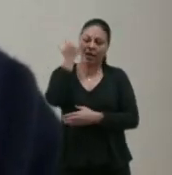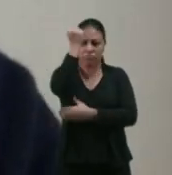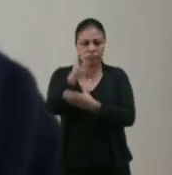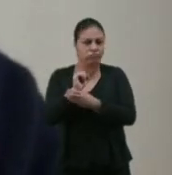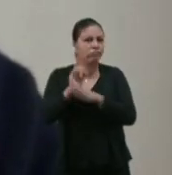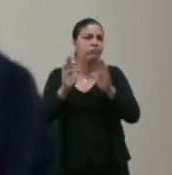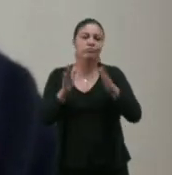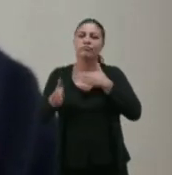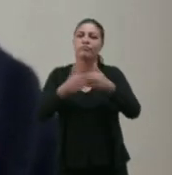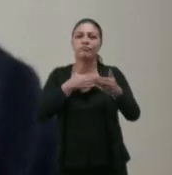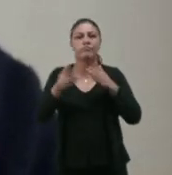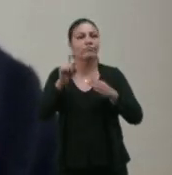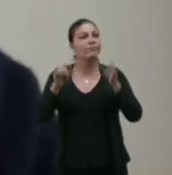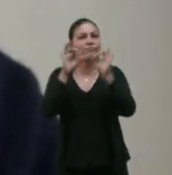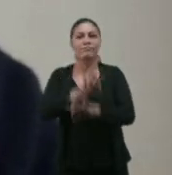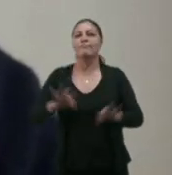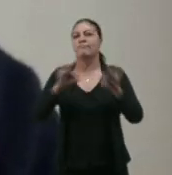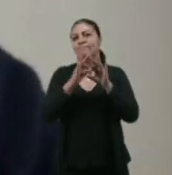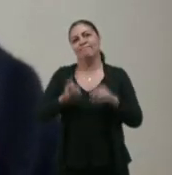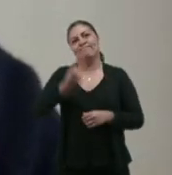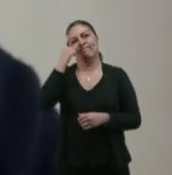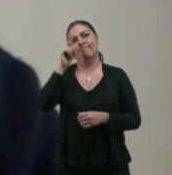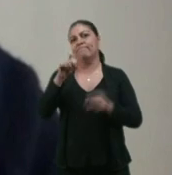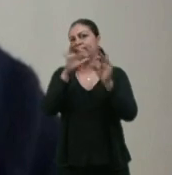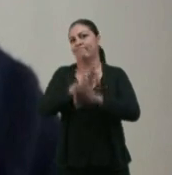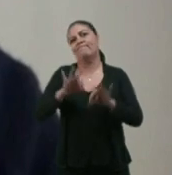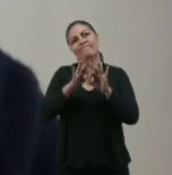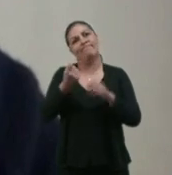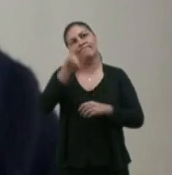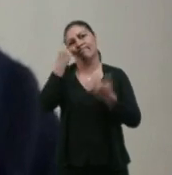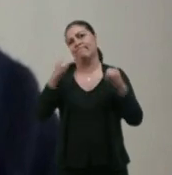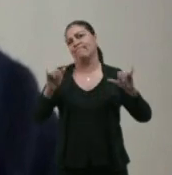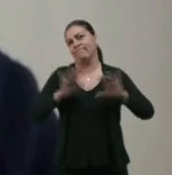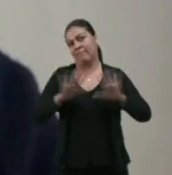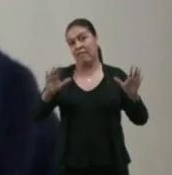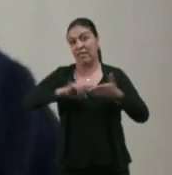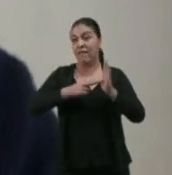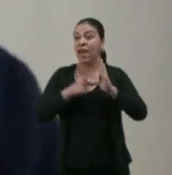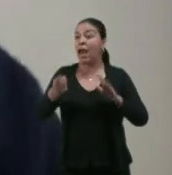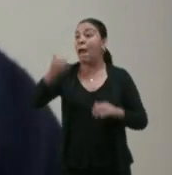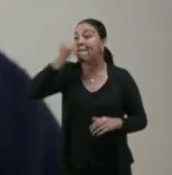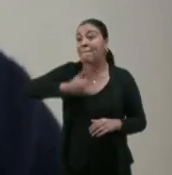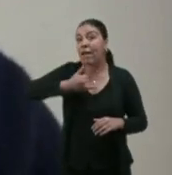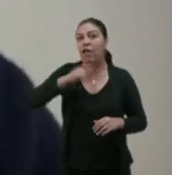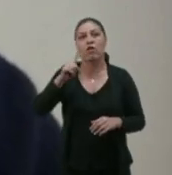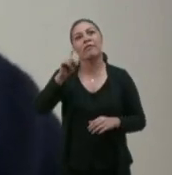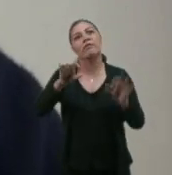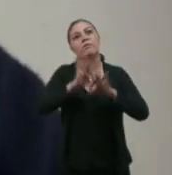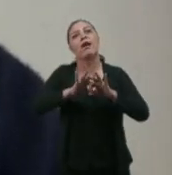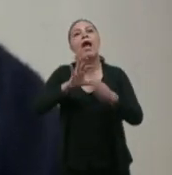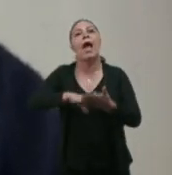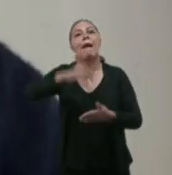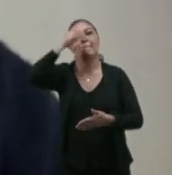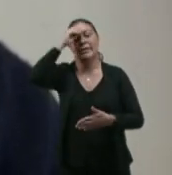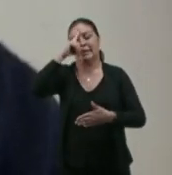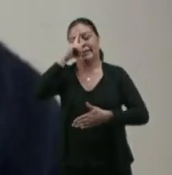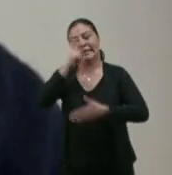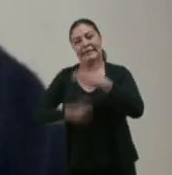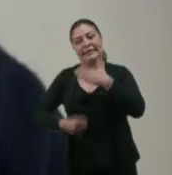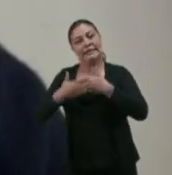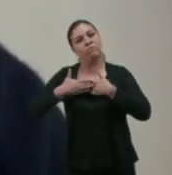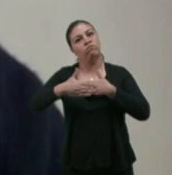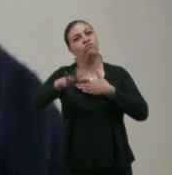Libre es no condenar el fracaso, sino tratar de aprender del fracaso. Y creo que eso es una parte importante para